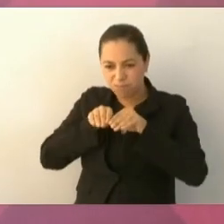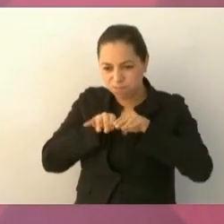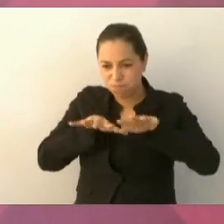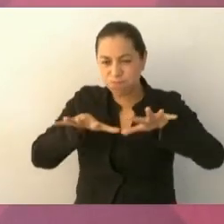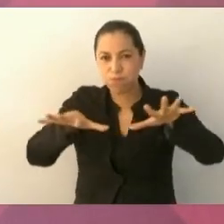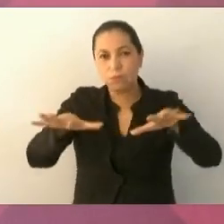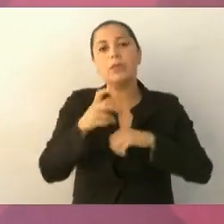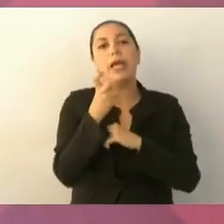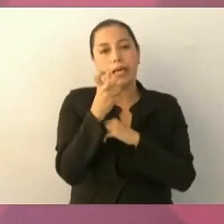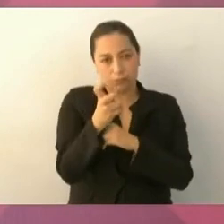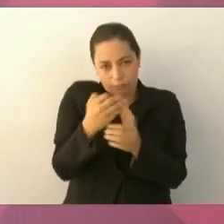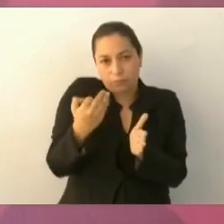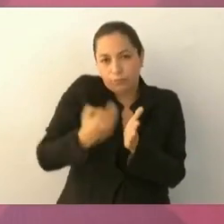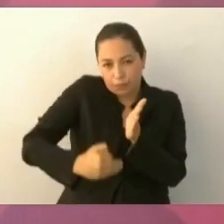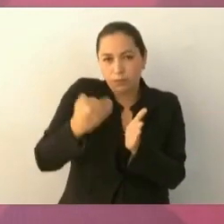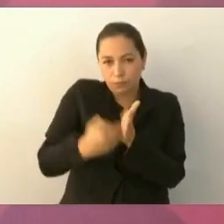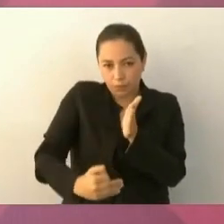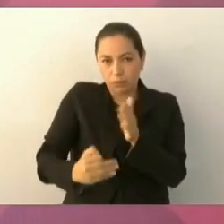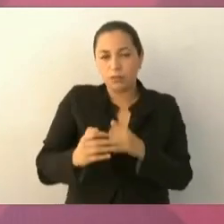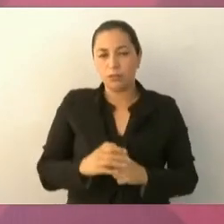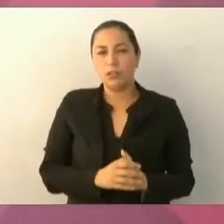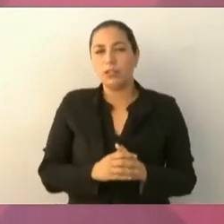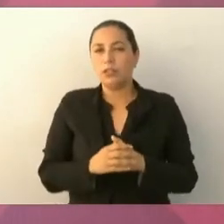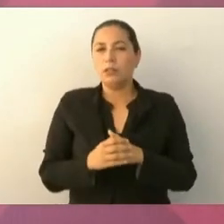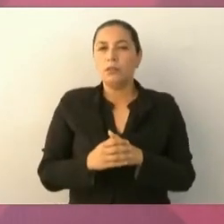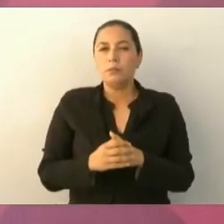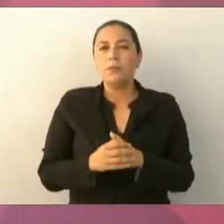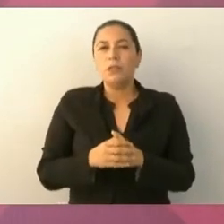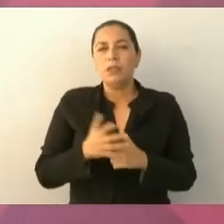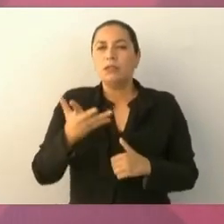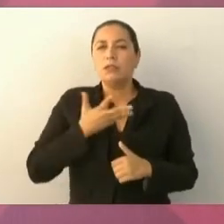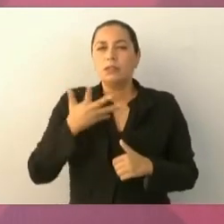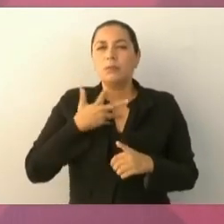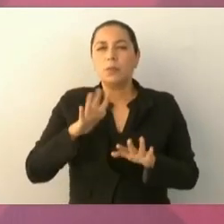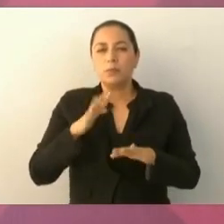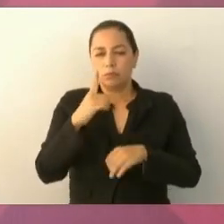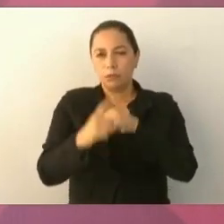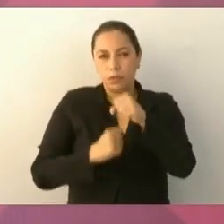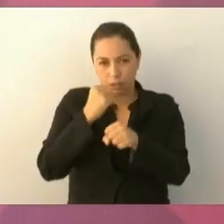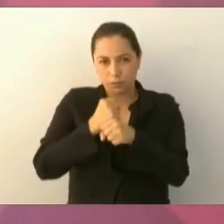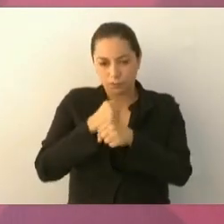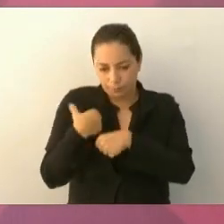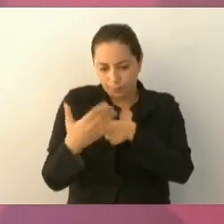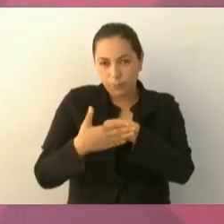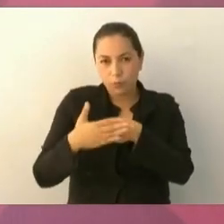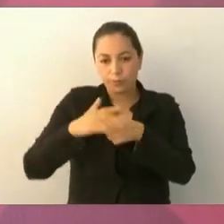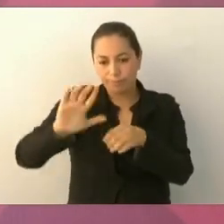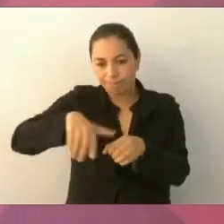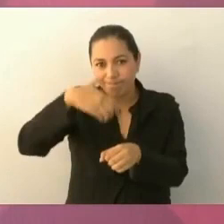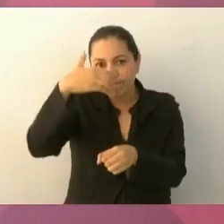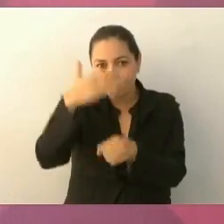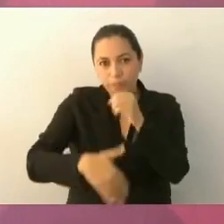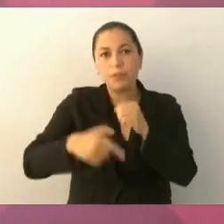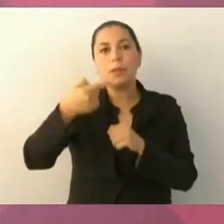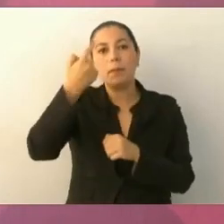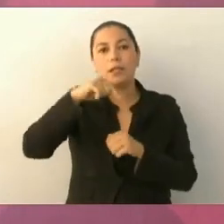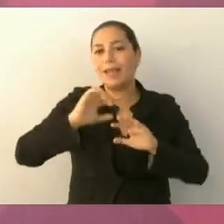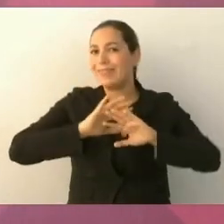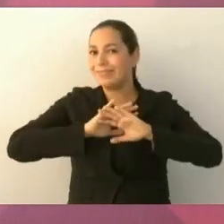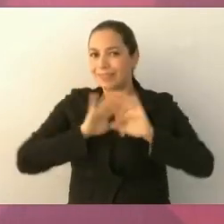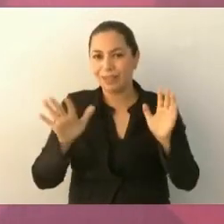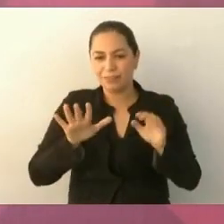eso lo tenemos que tener terminado el año próximo para poder regar las